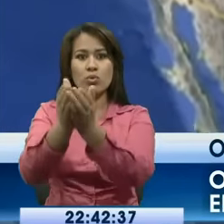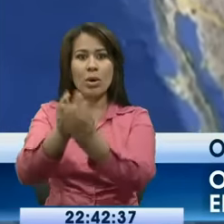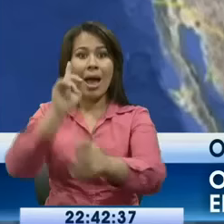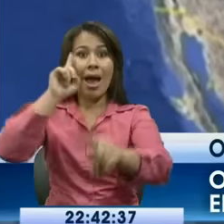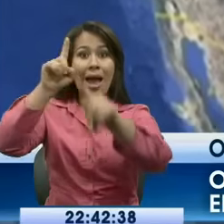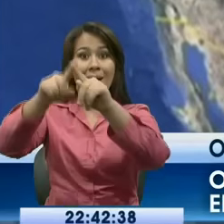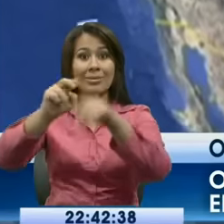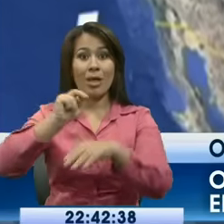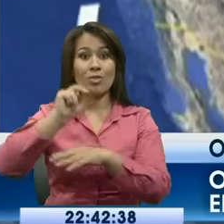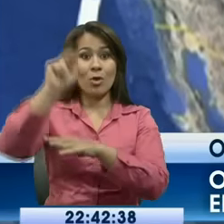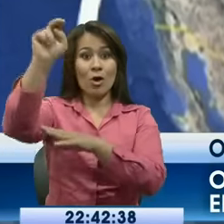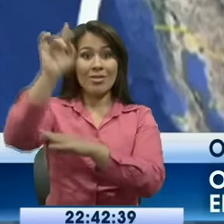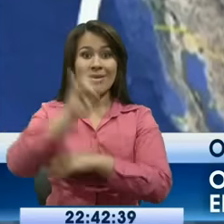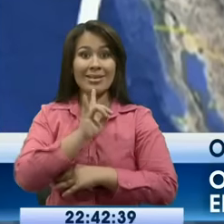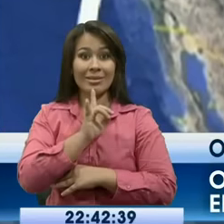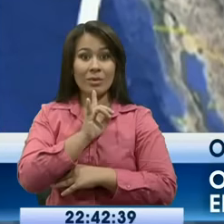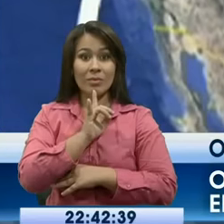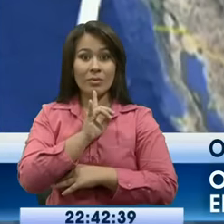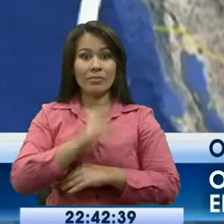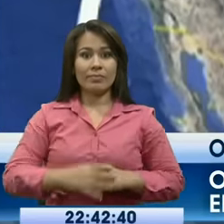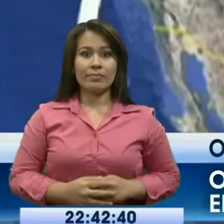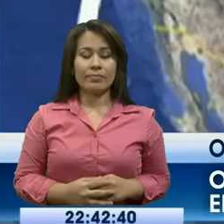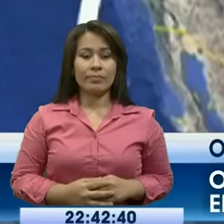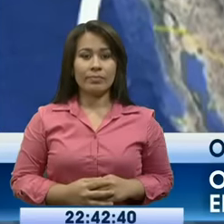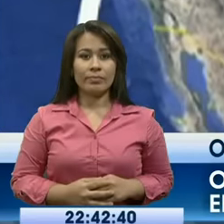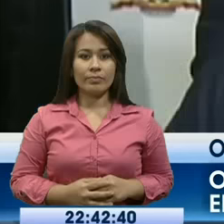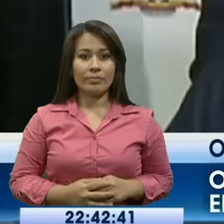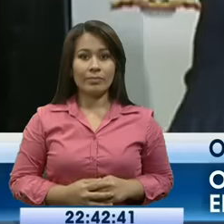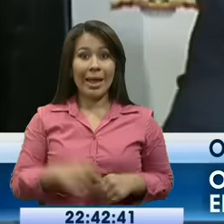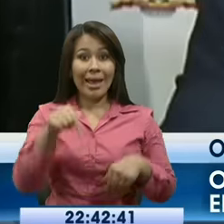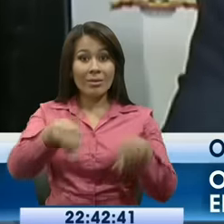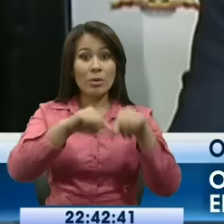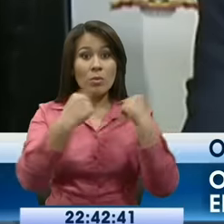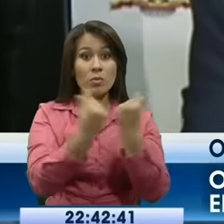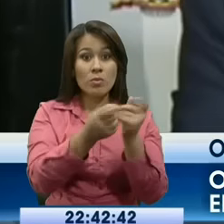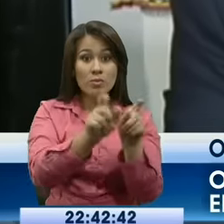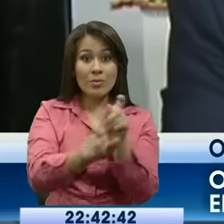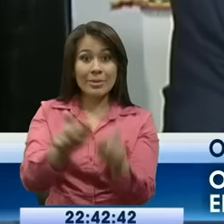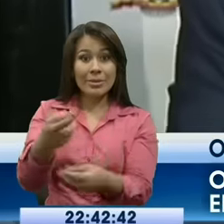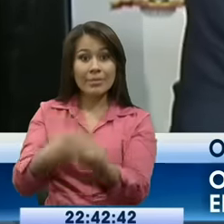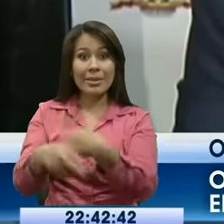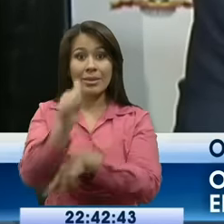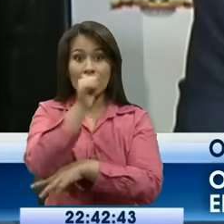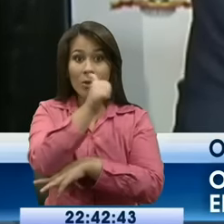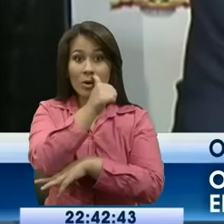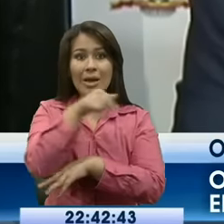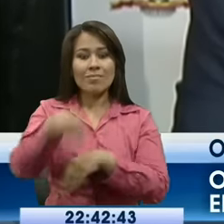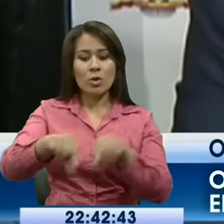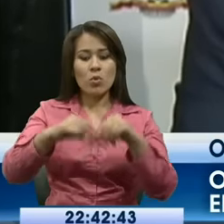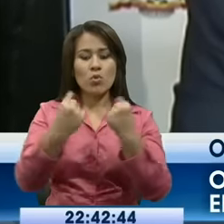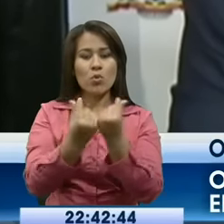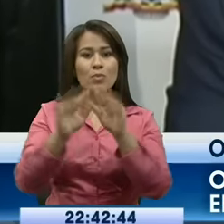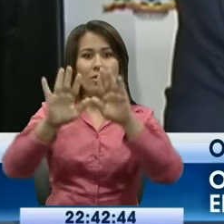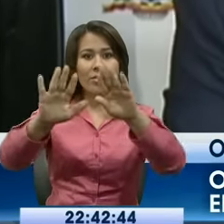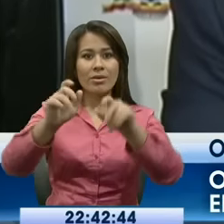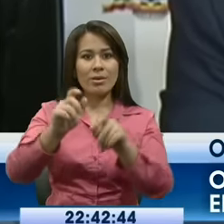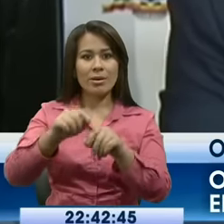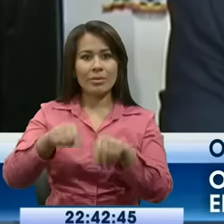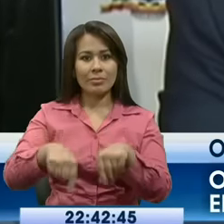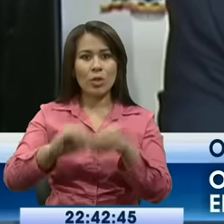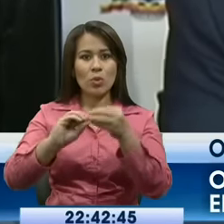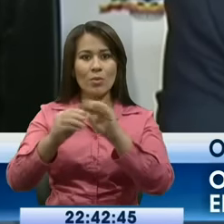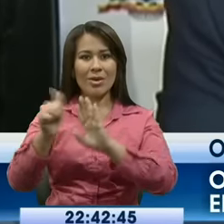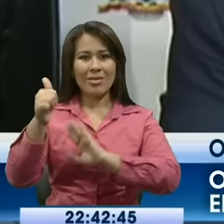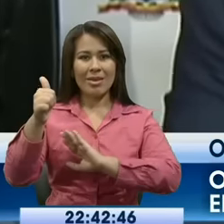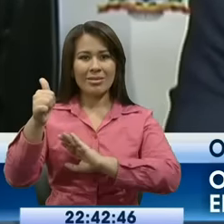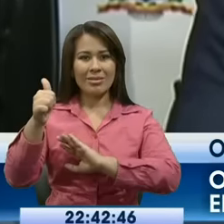alcaloide hacia Estados Unidos. Con esta banda es la número 10 de banda